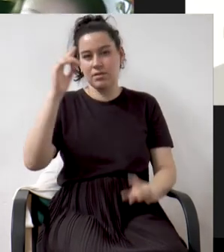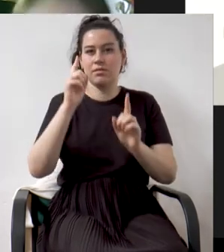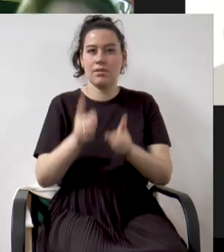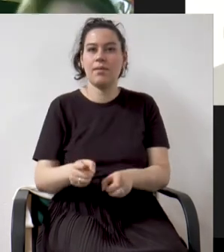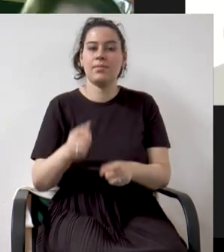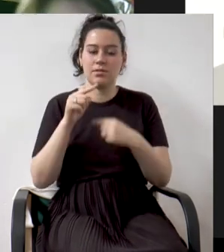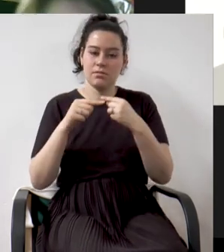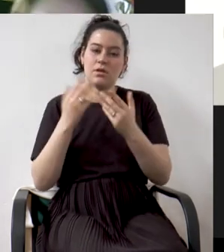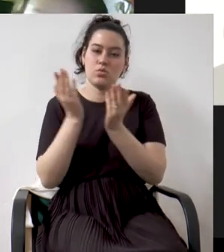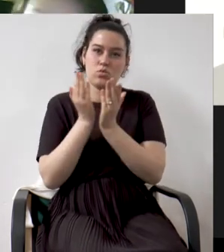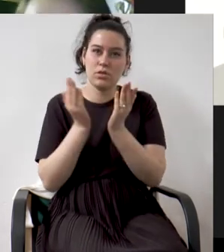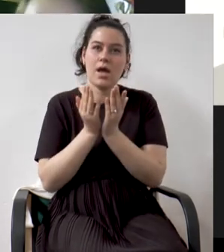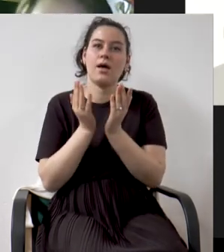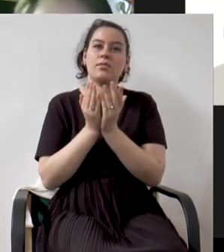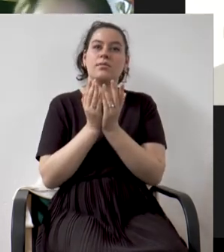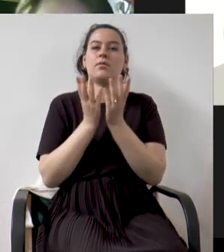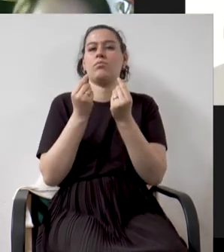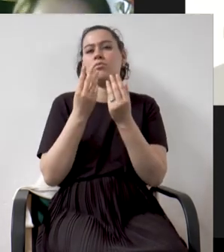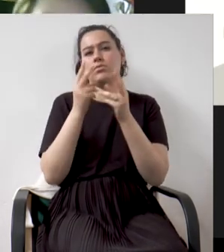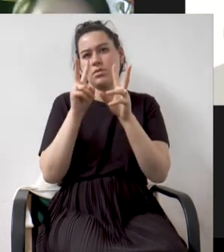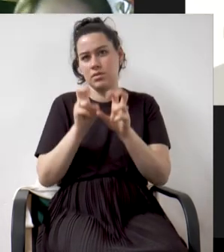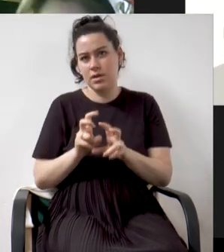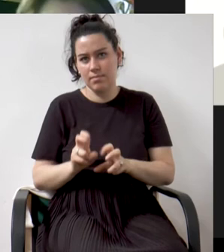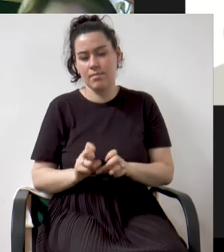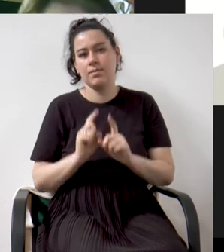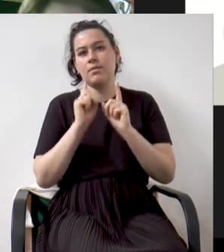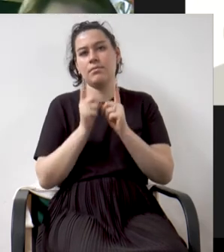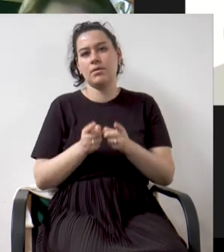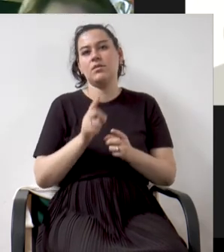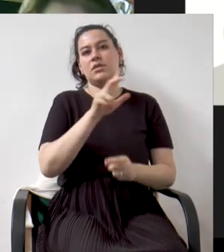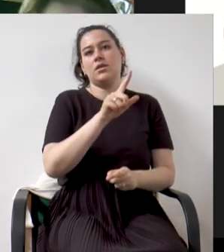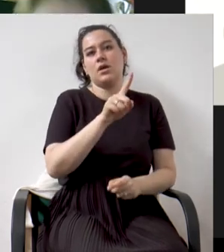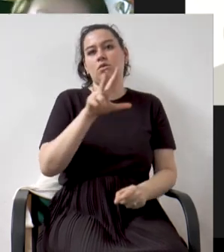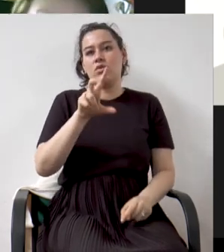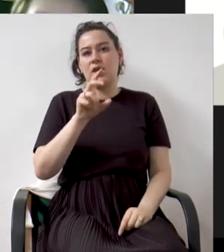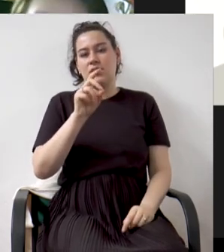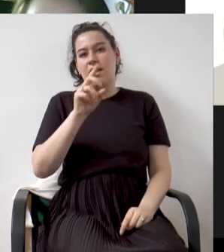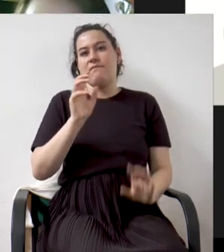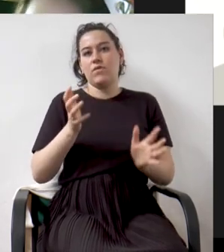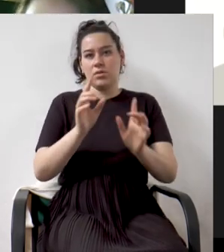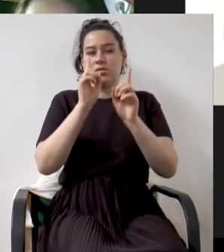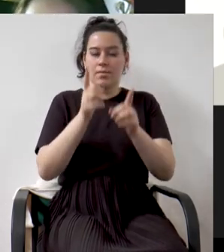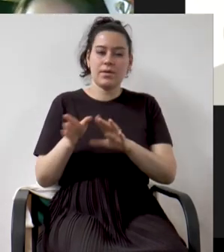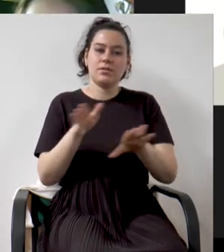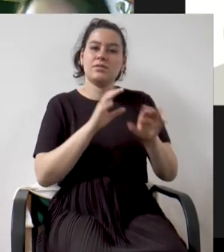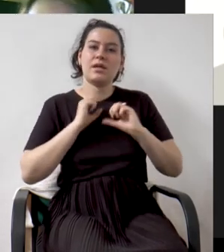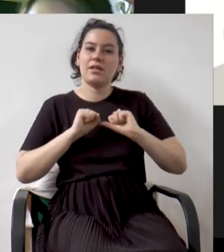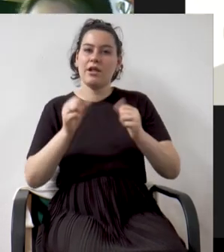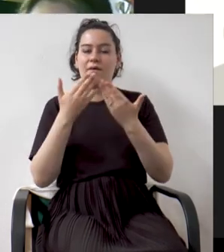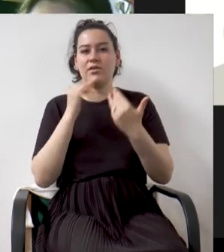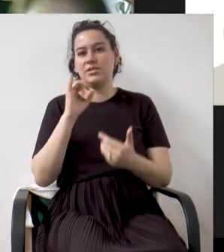15.000 estudiantes, repercute arriba de mucha cosa, y 130 funcionarios. Sobre lo de la secretaría que habló Isabel, ya lo